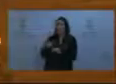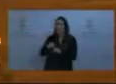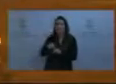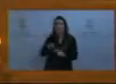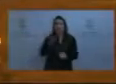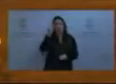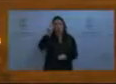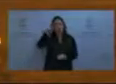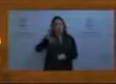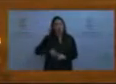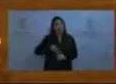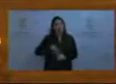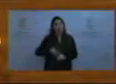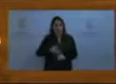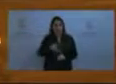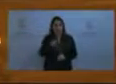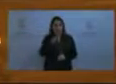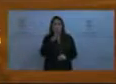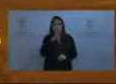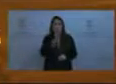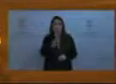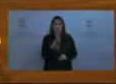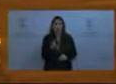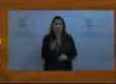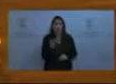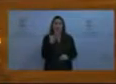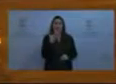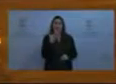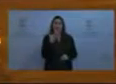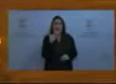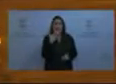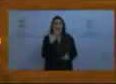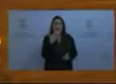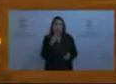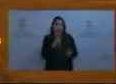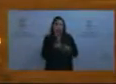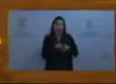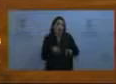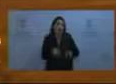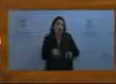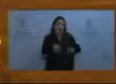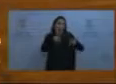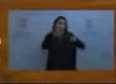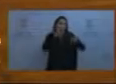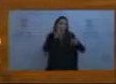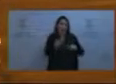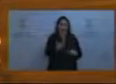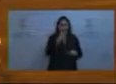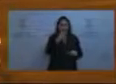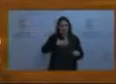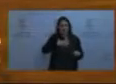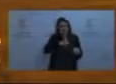importante porque, como decía, ante la aparición de estas modas alimentarias,